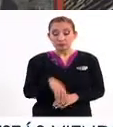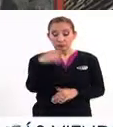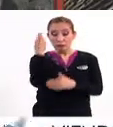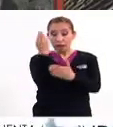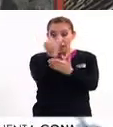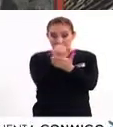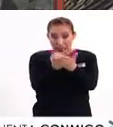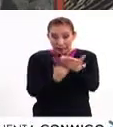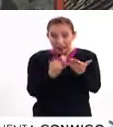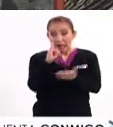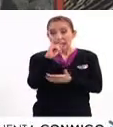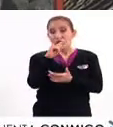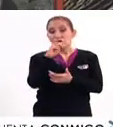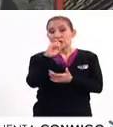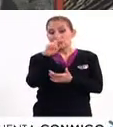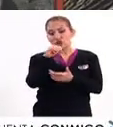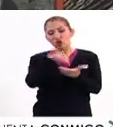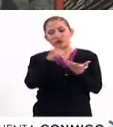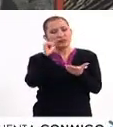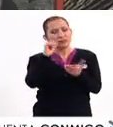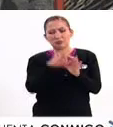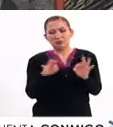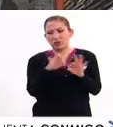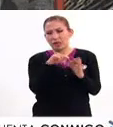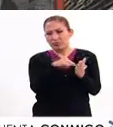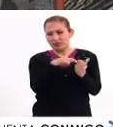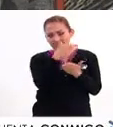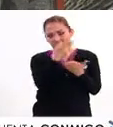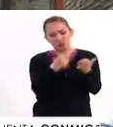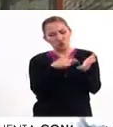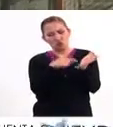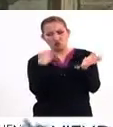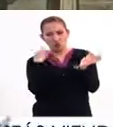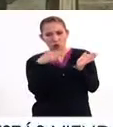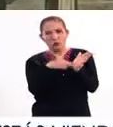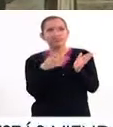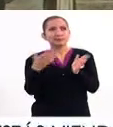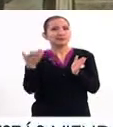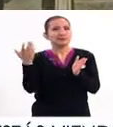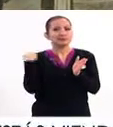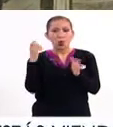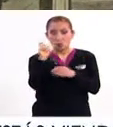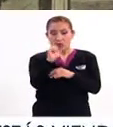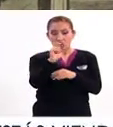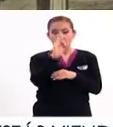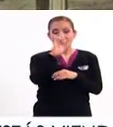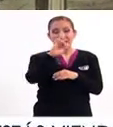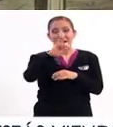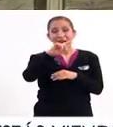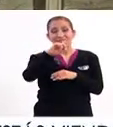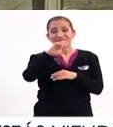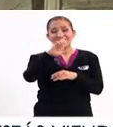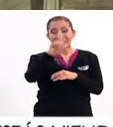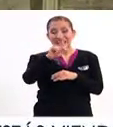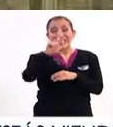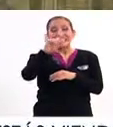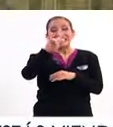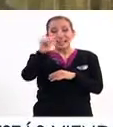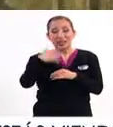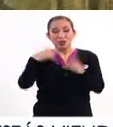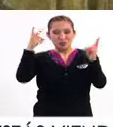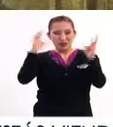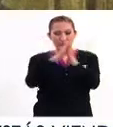ilustración siempre jugó un papel muy importante. De hecho, desde cuando Fernández de Lizardi publicó El